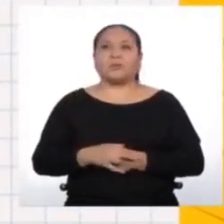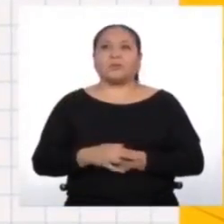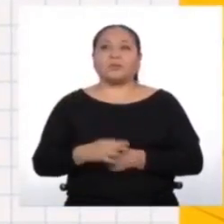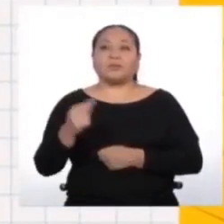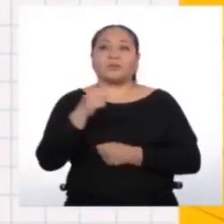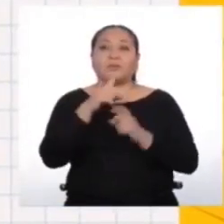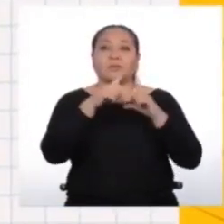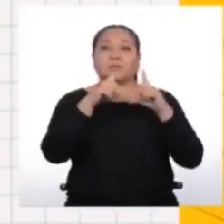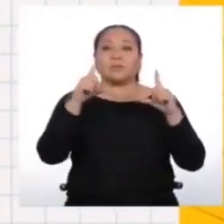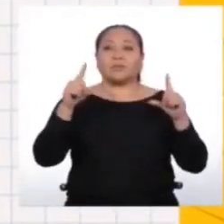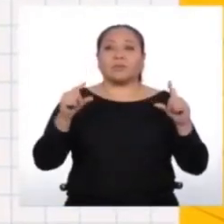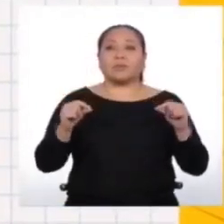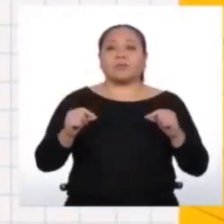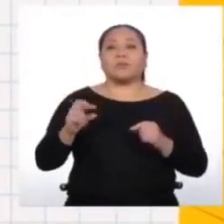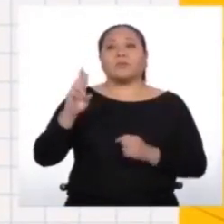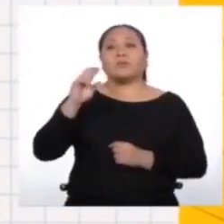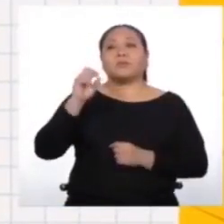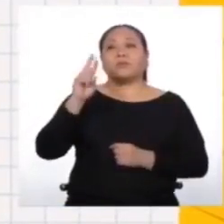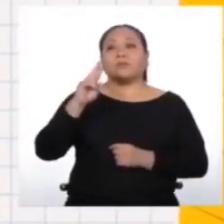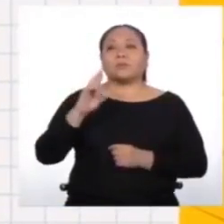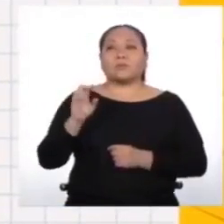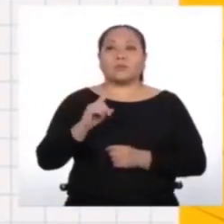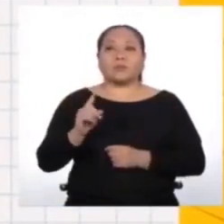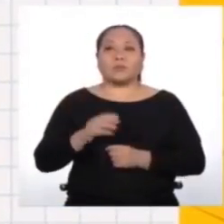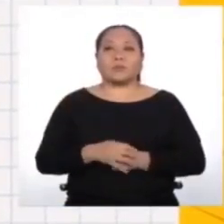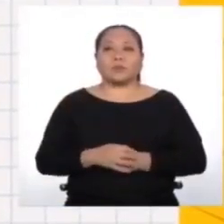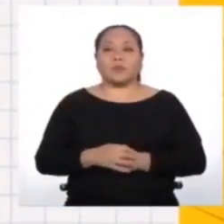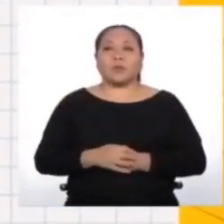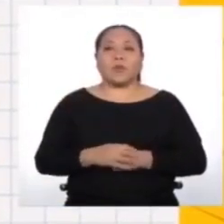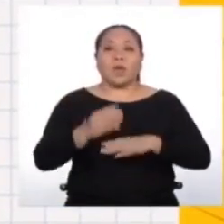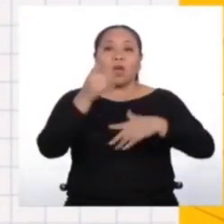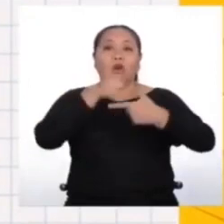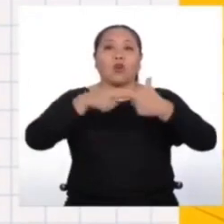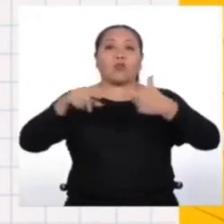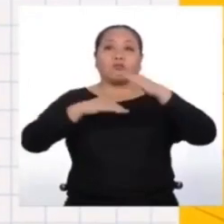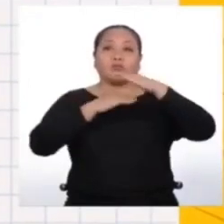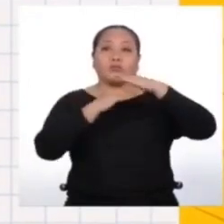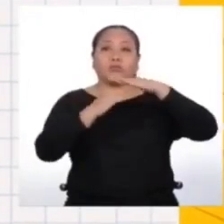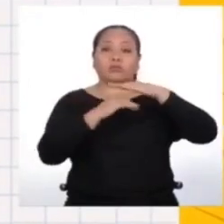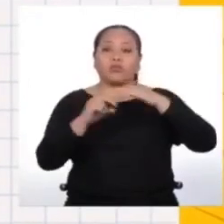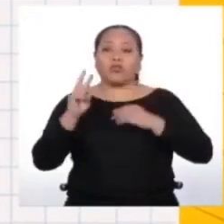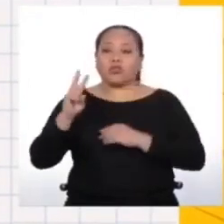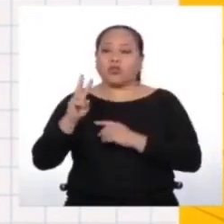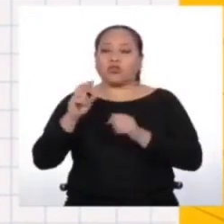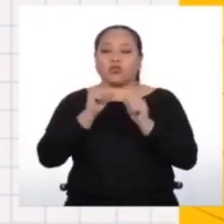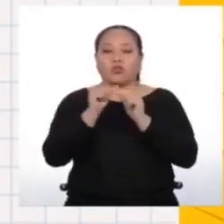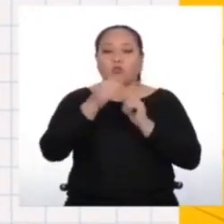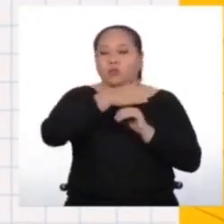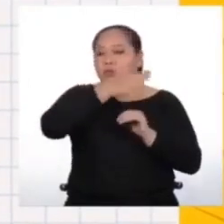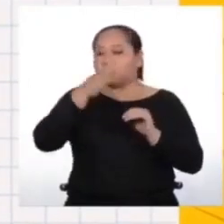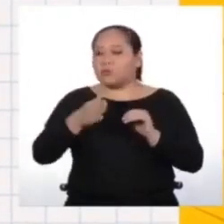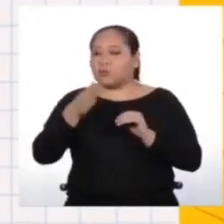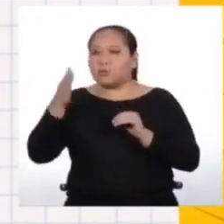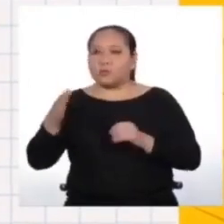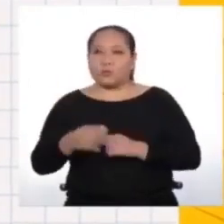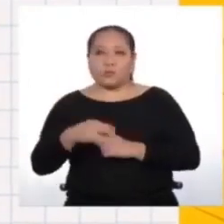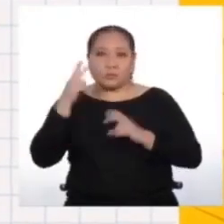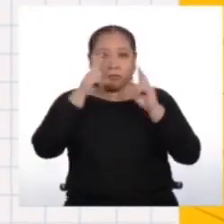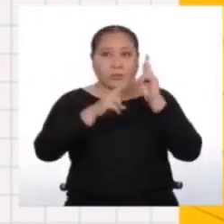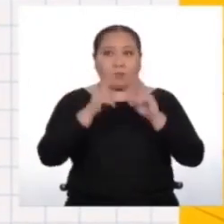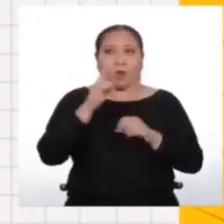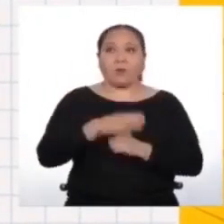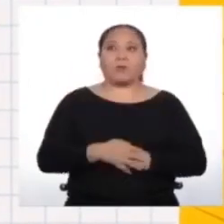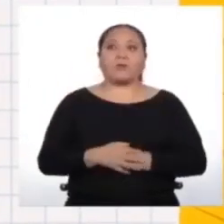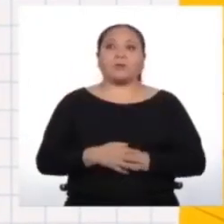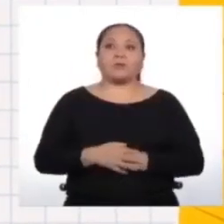La razón se obtiene al hacer el cociente entre 2 términos consecutivos, como se muestra en la siguiente expresión. Veamos para tu